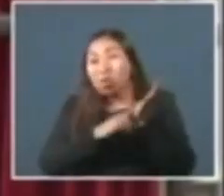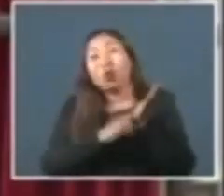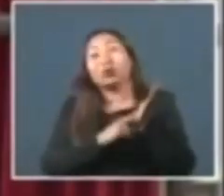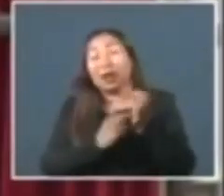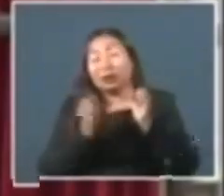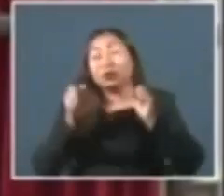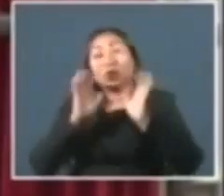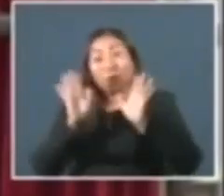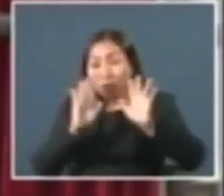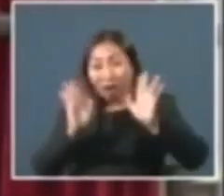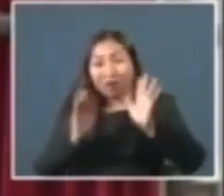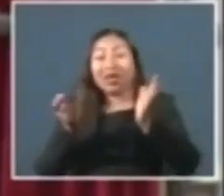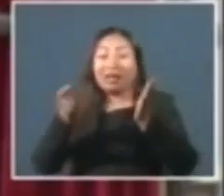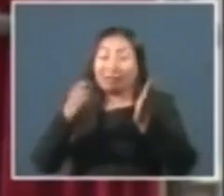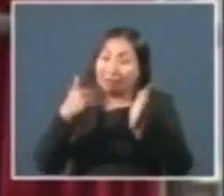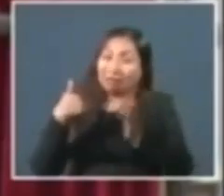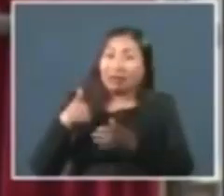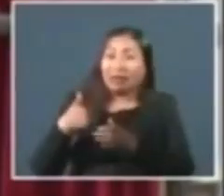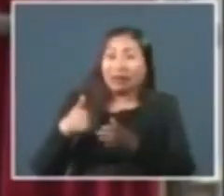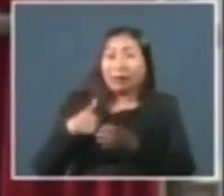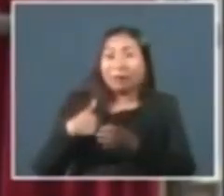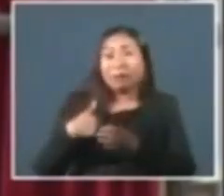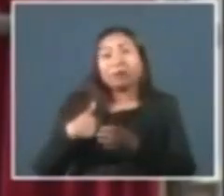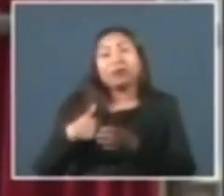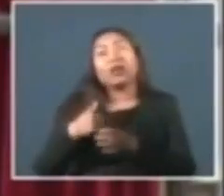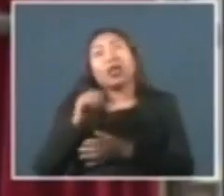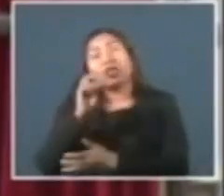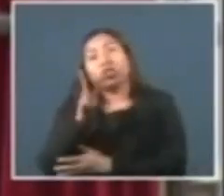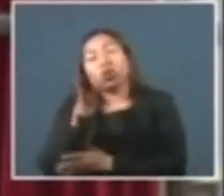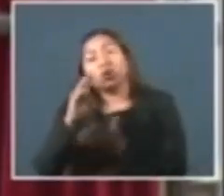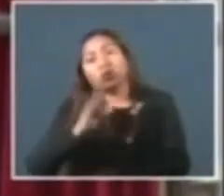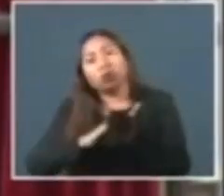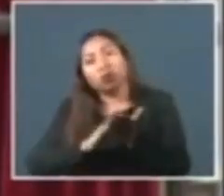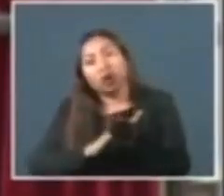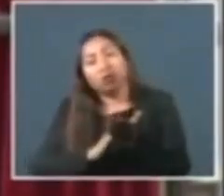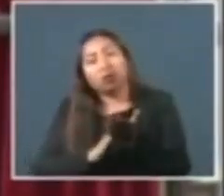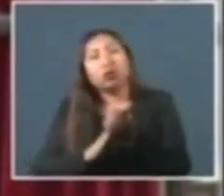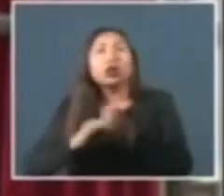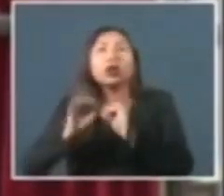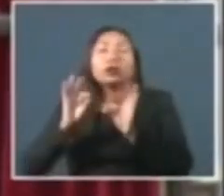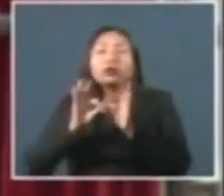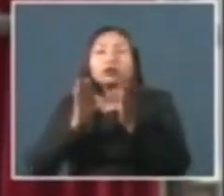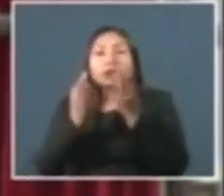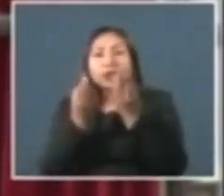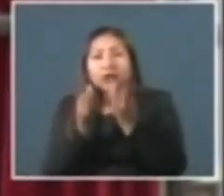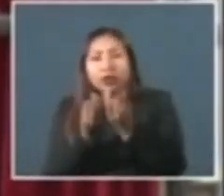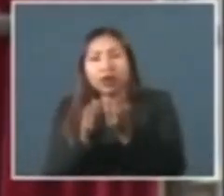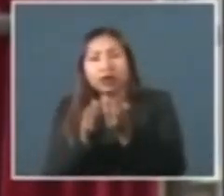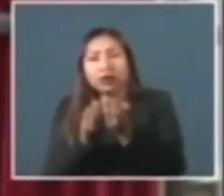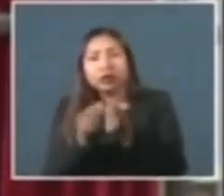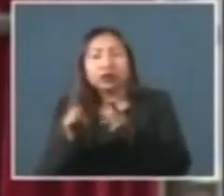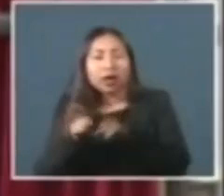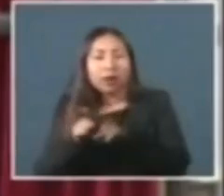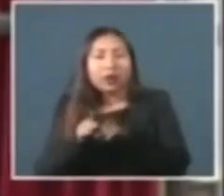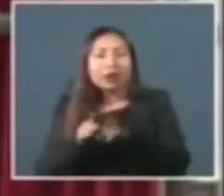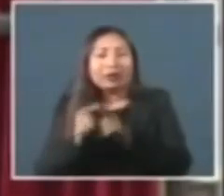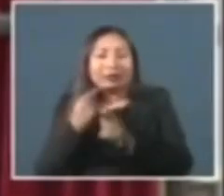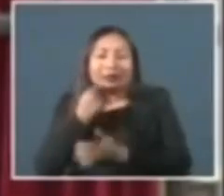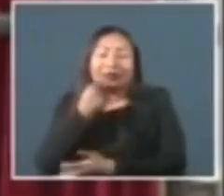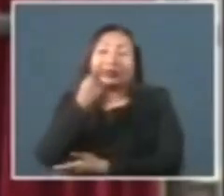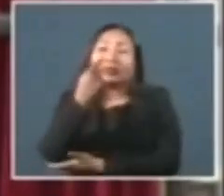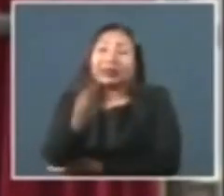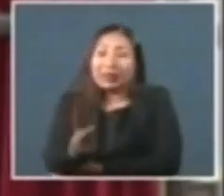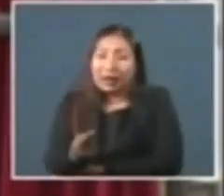Portugal señalaron dos contratos de los cuales se habían beneficiado familiares de la misma. También señalaron la